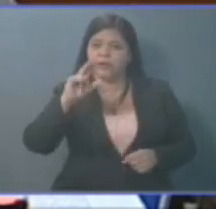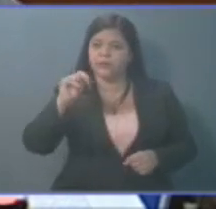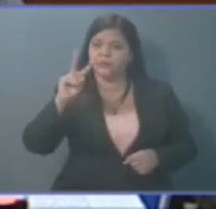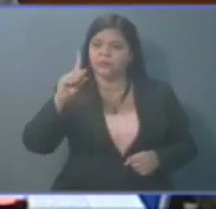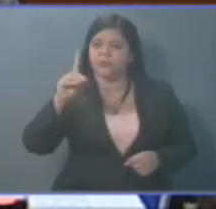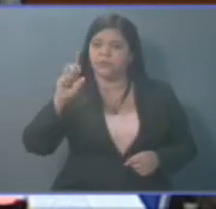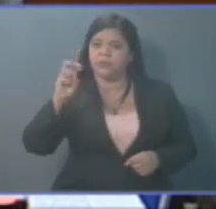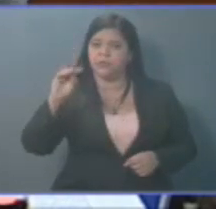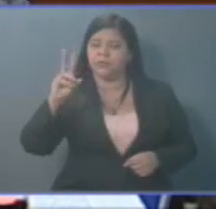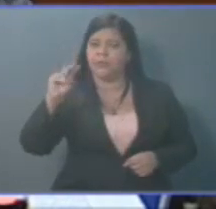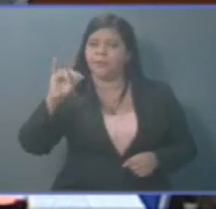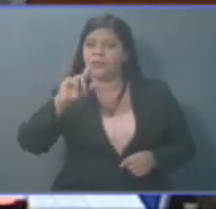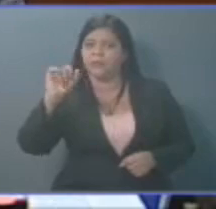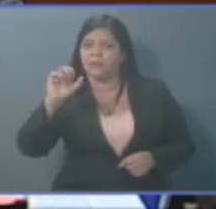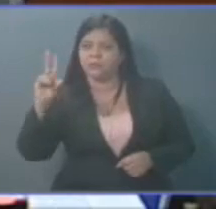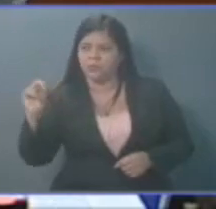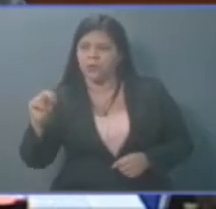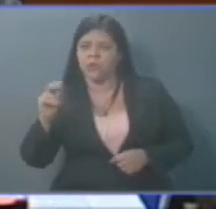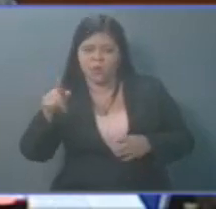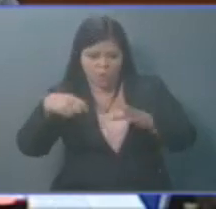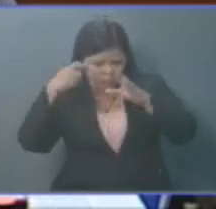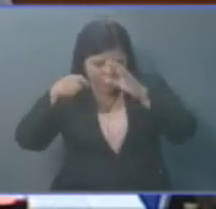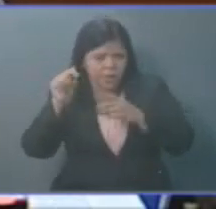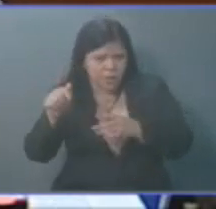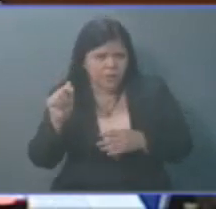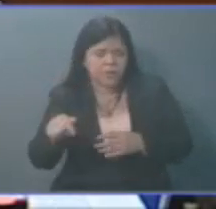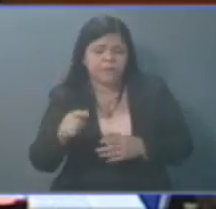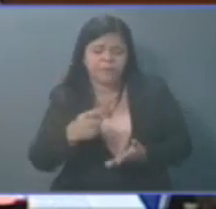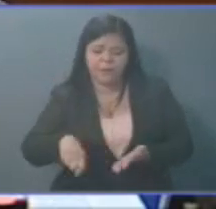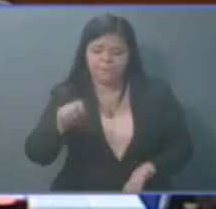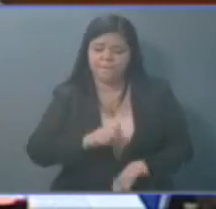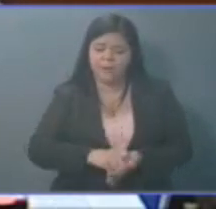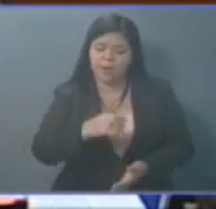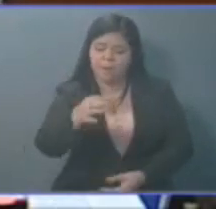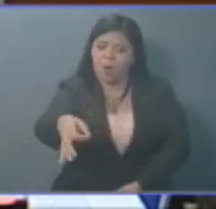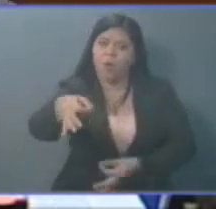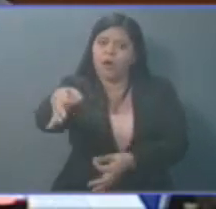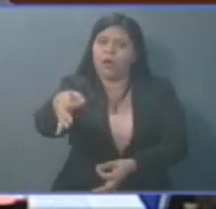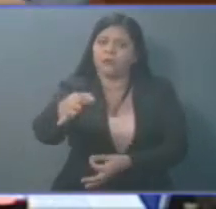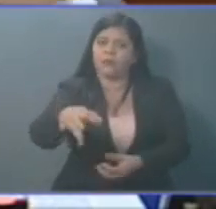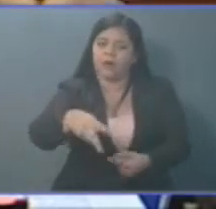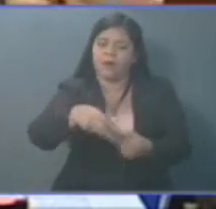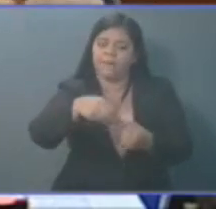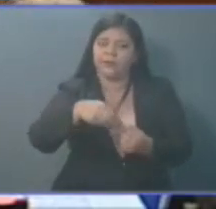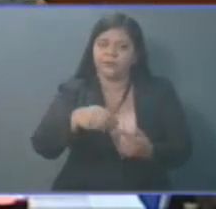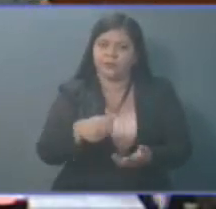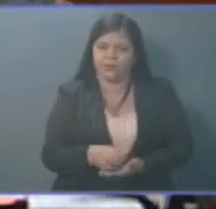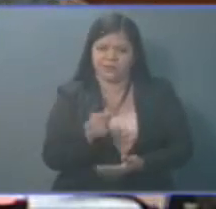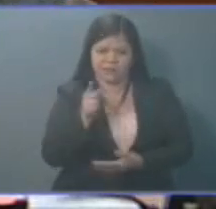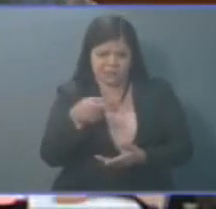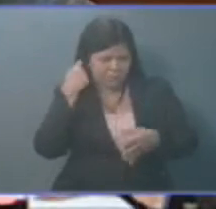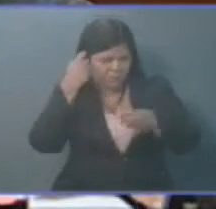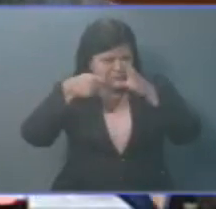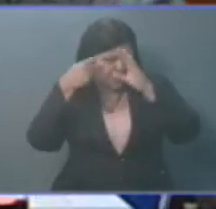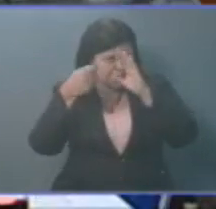video. Incluso firmaron un acta protocolizada para eso. Ahí está el video.